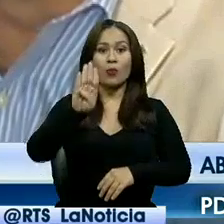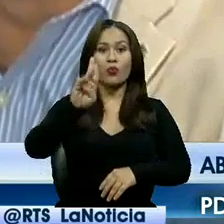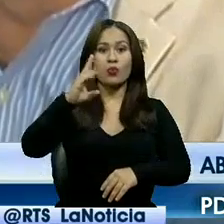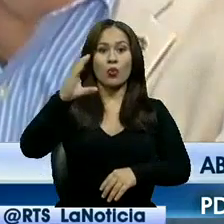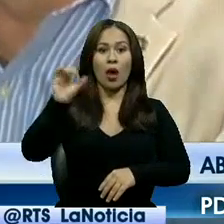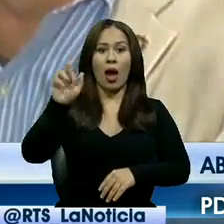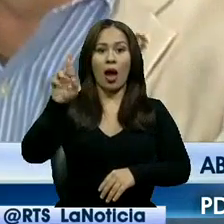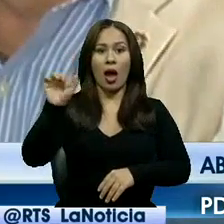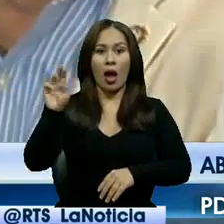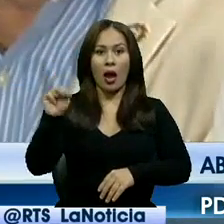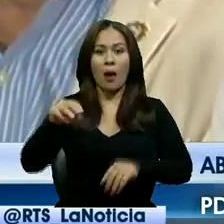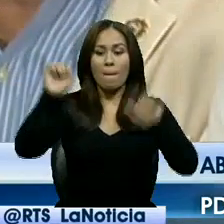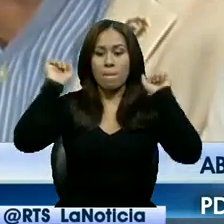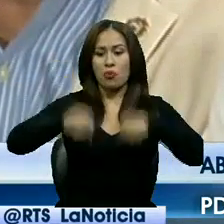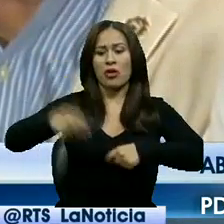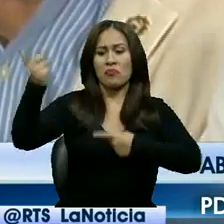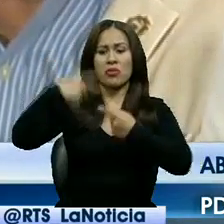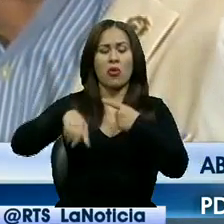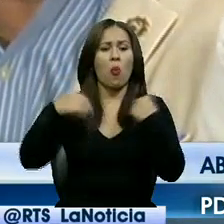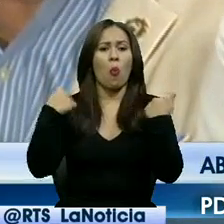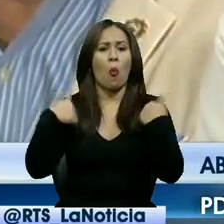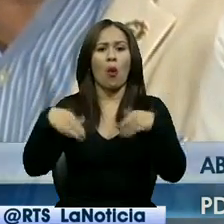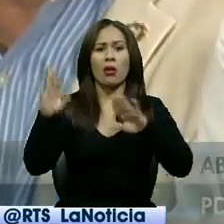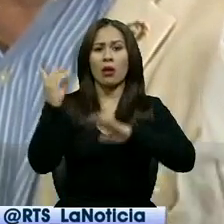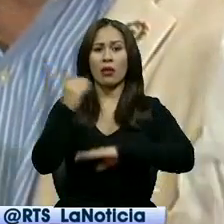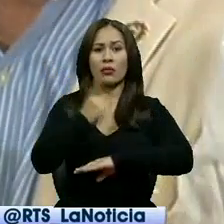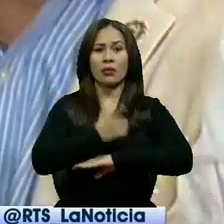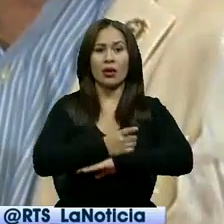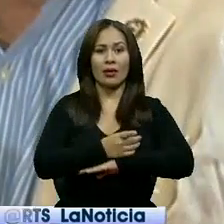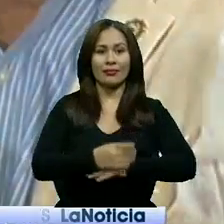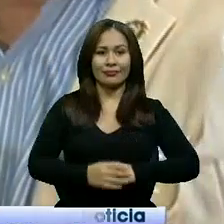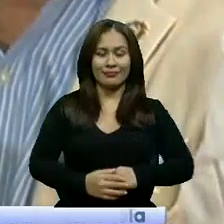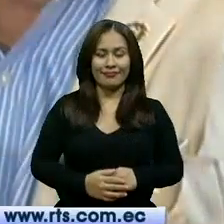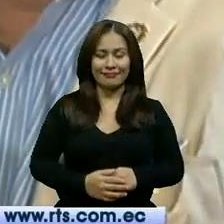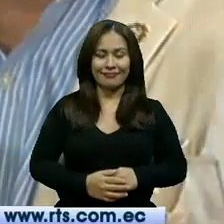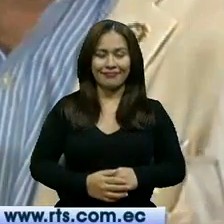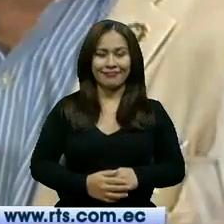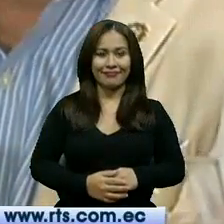misma tarde al Ecuador. Informó Ítalo Ruiz.